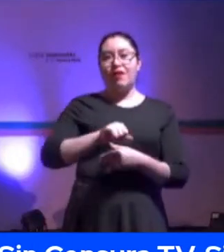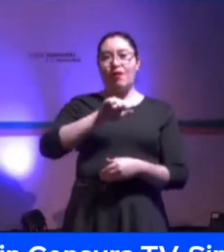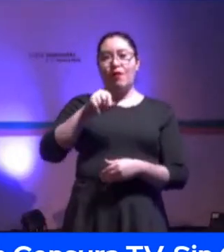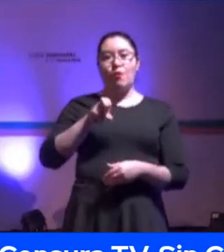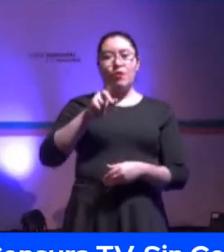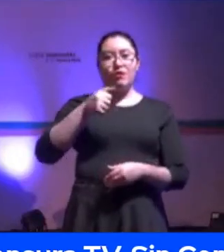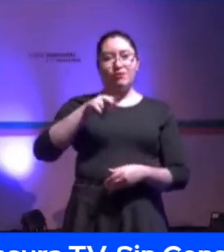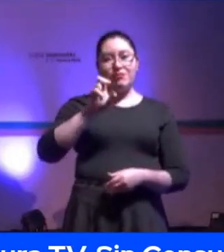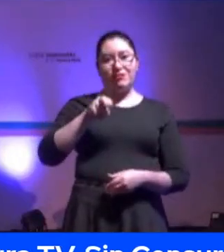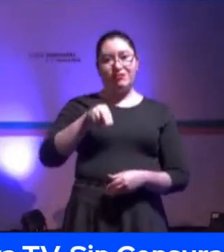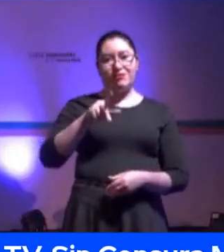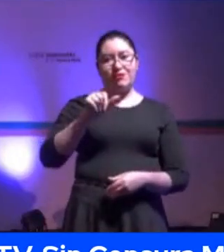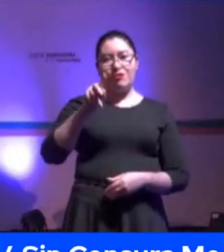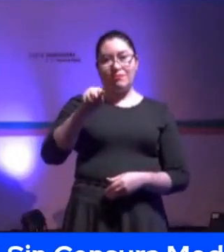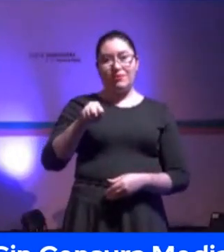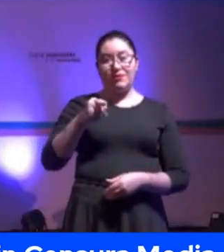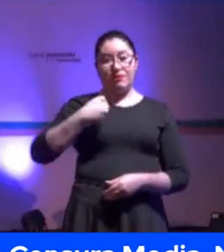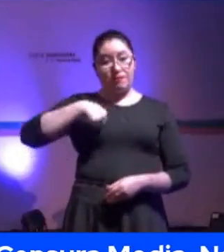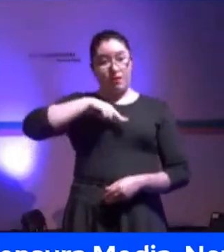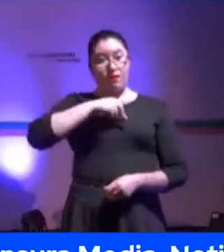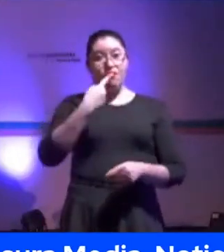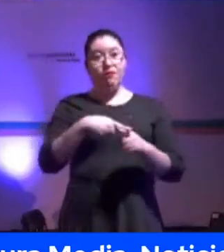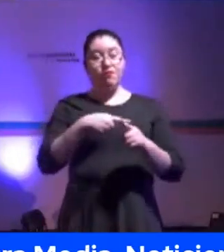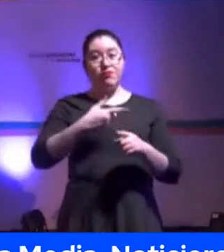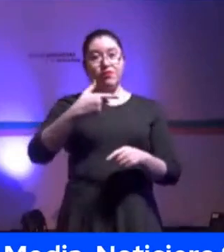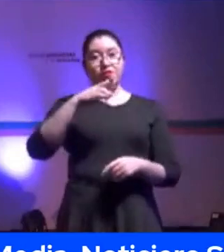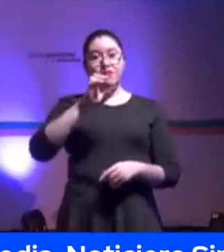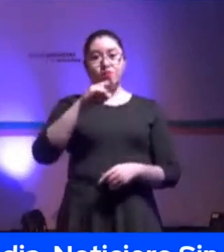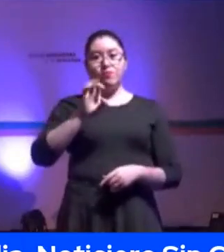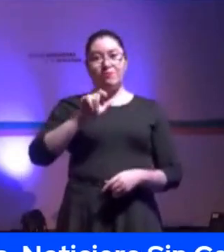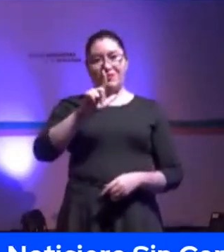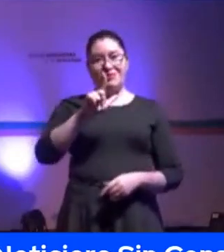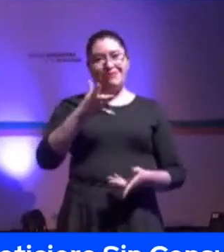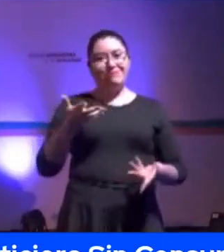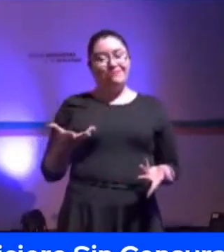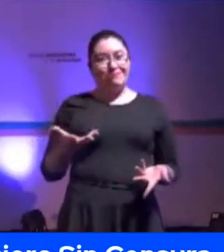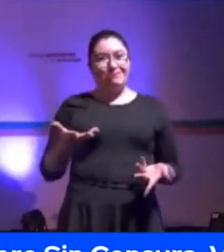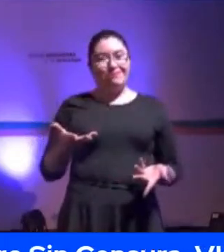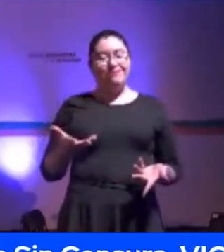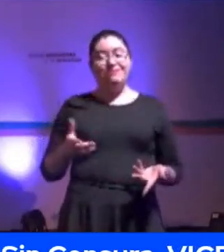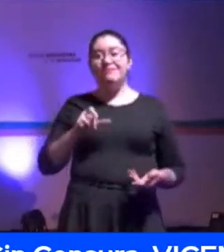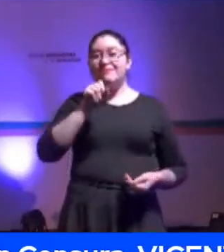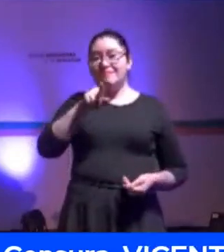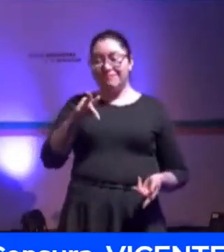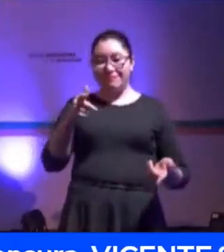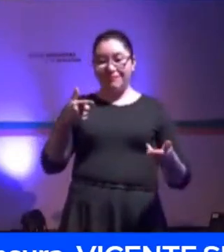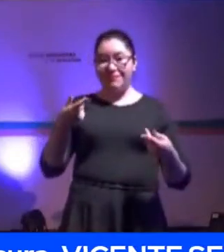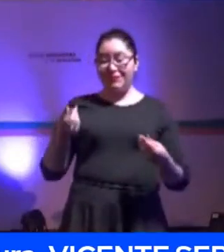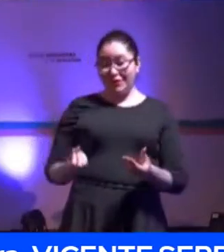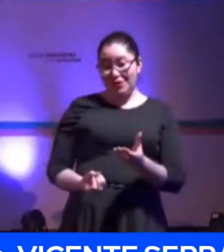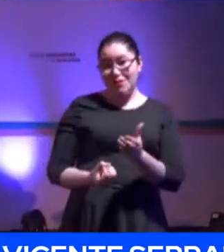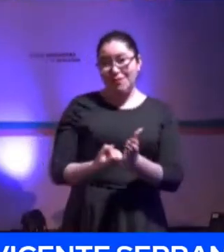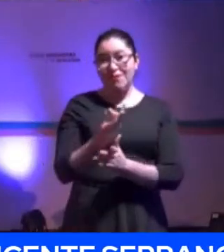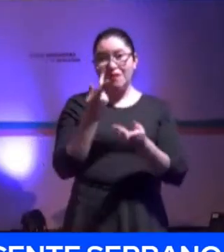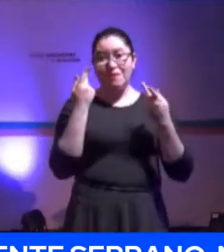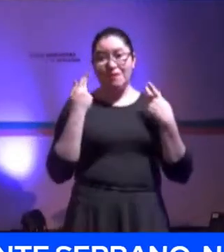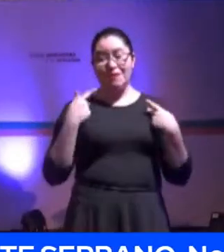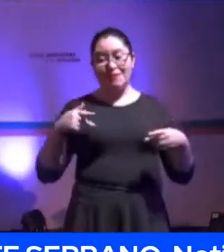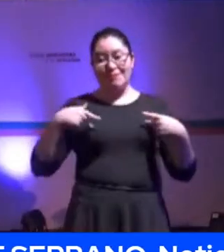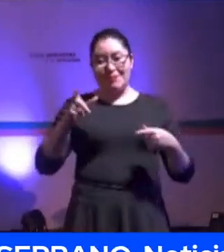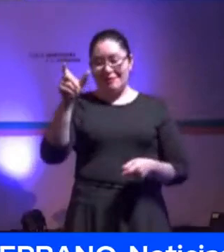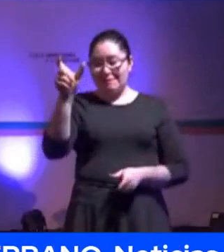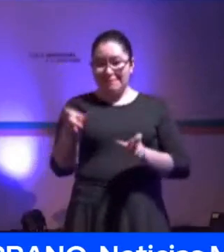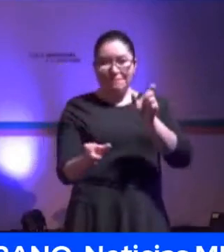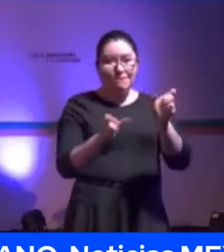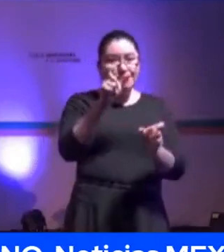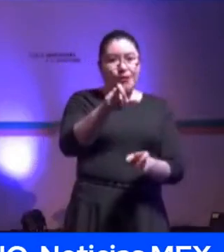nosotros ese es Chumel Torres. Viene una nueva generación también de personas y de personalidades que los